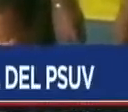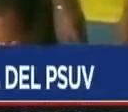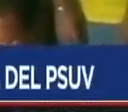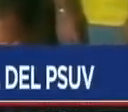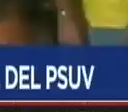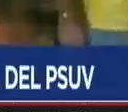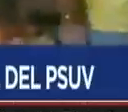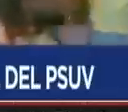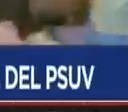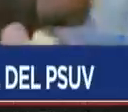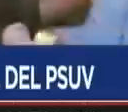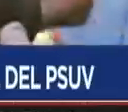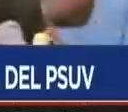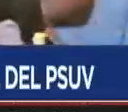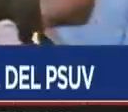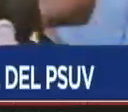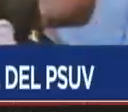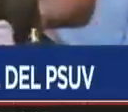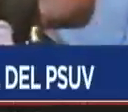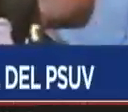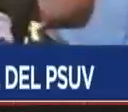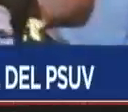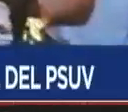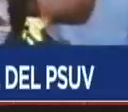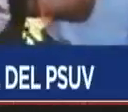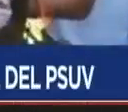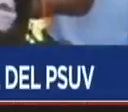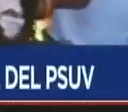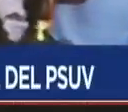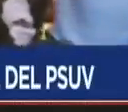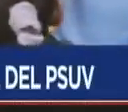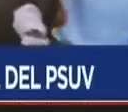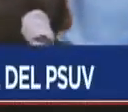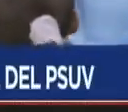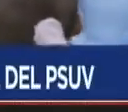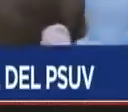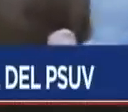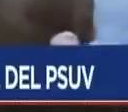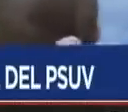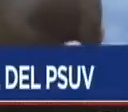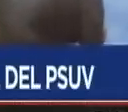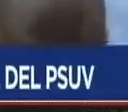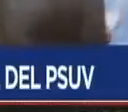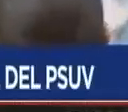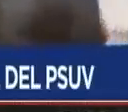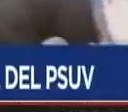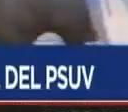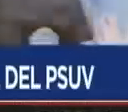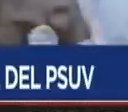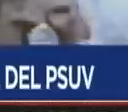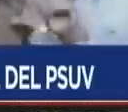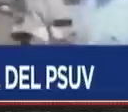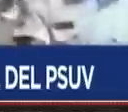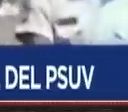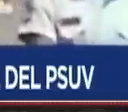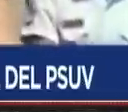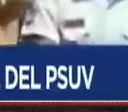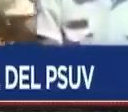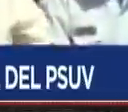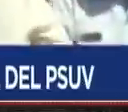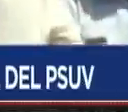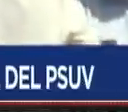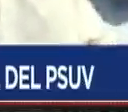el corazón, dice García Carneiro, sigue por esa misma línea y serás bendecido para siempre por este